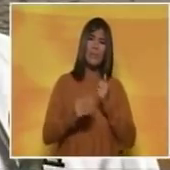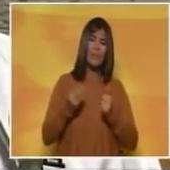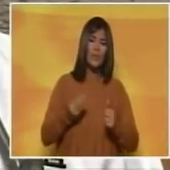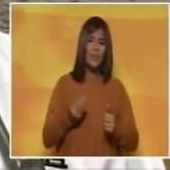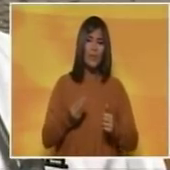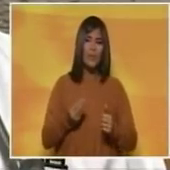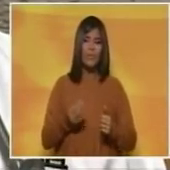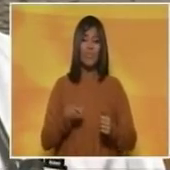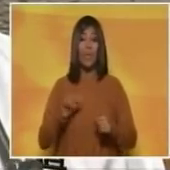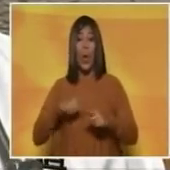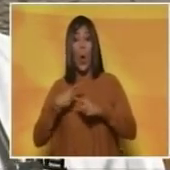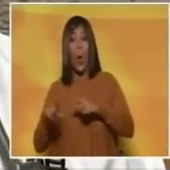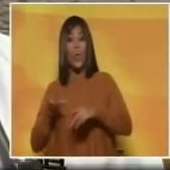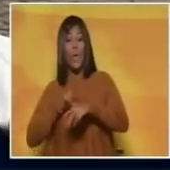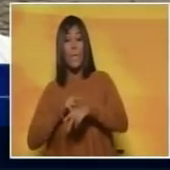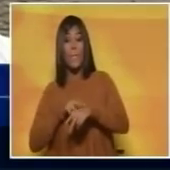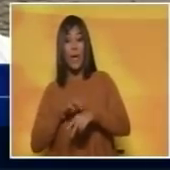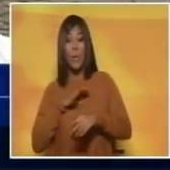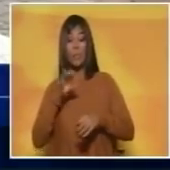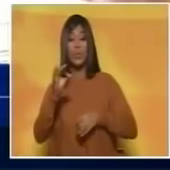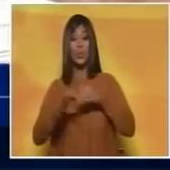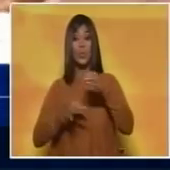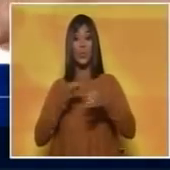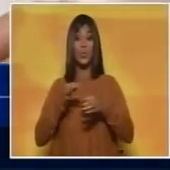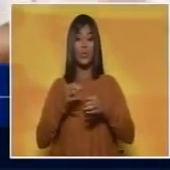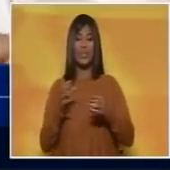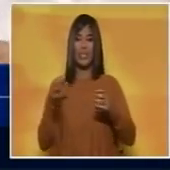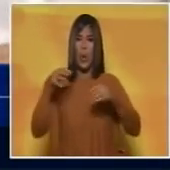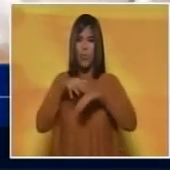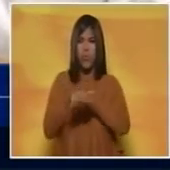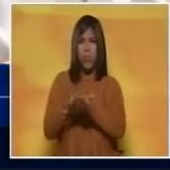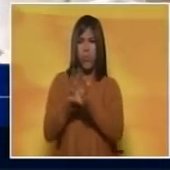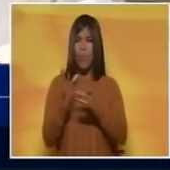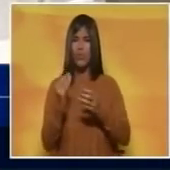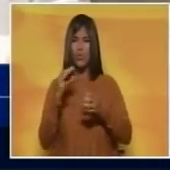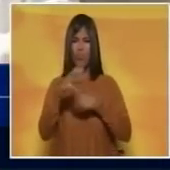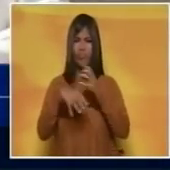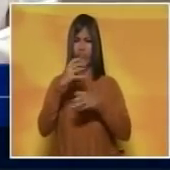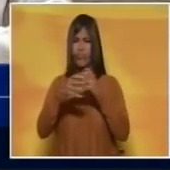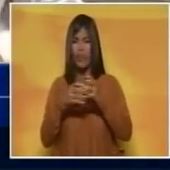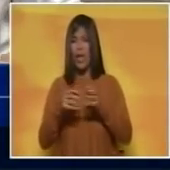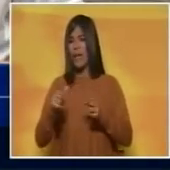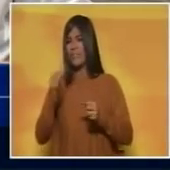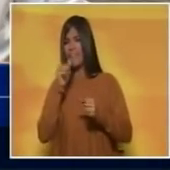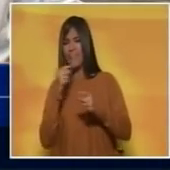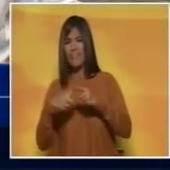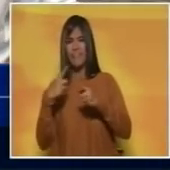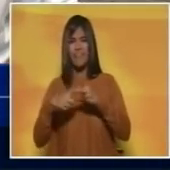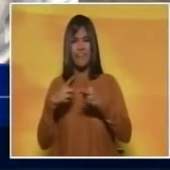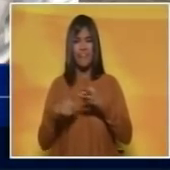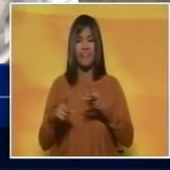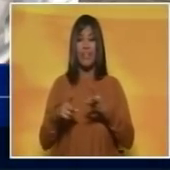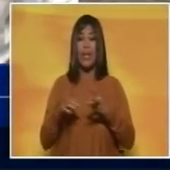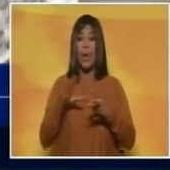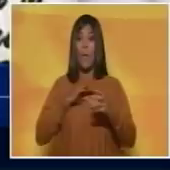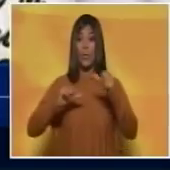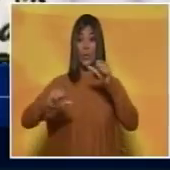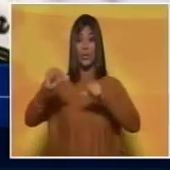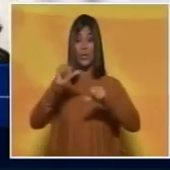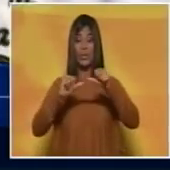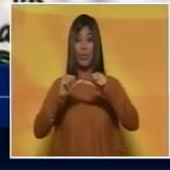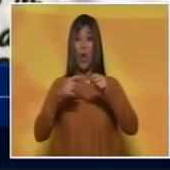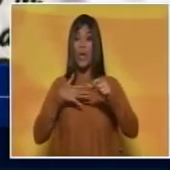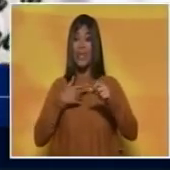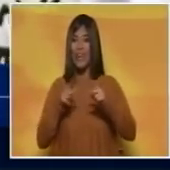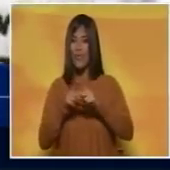Carlos Prosperi, médico internista, explica que la mezcla de componentes químicos como el uretano y el formol para